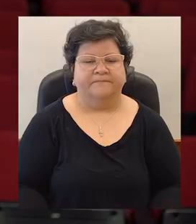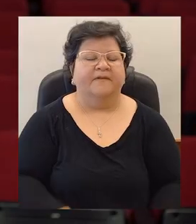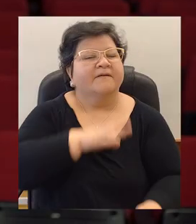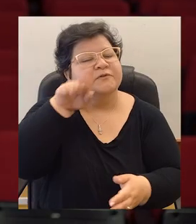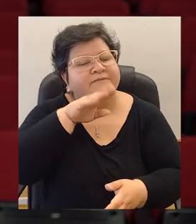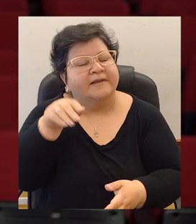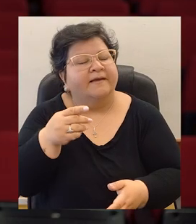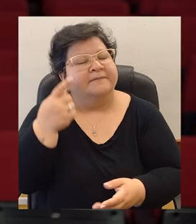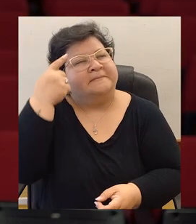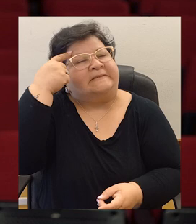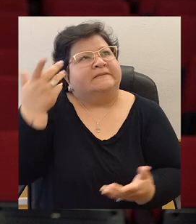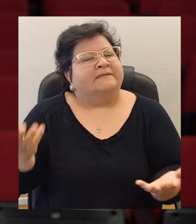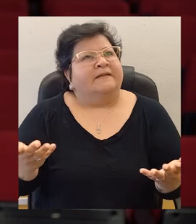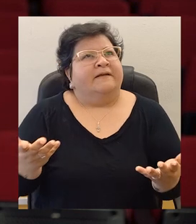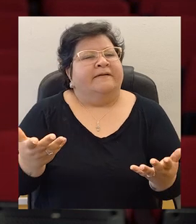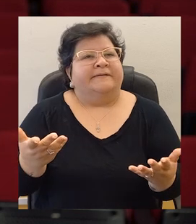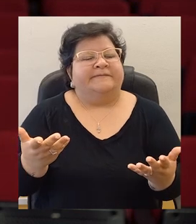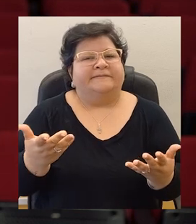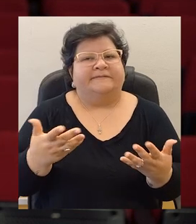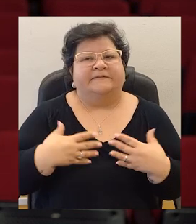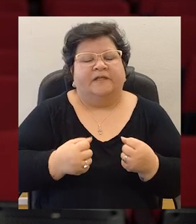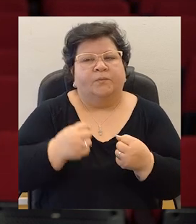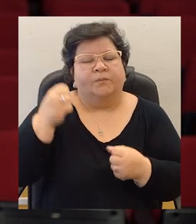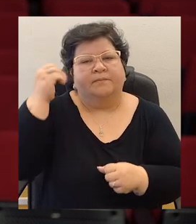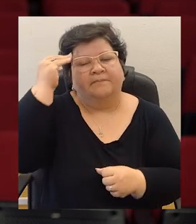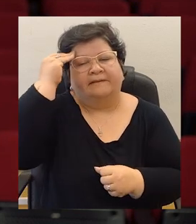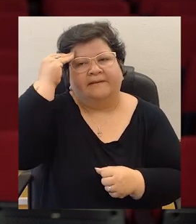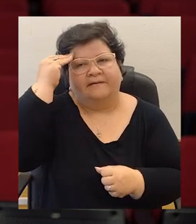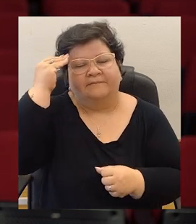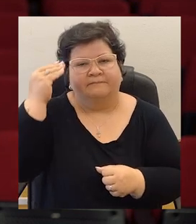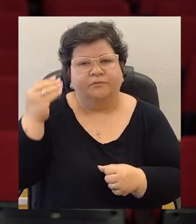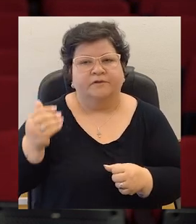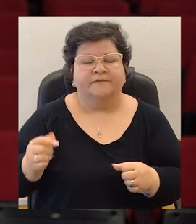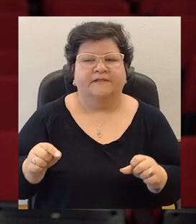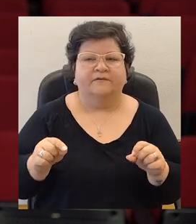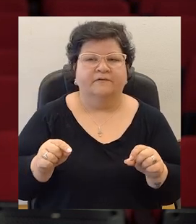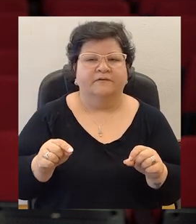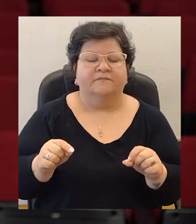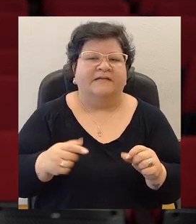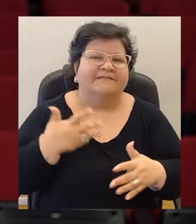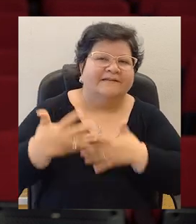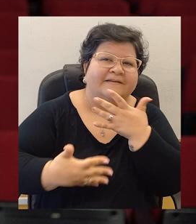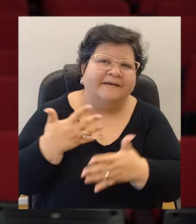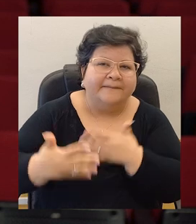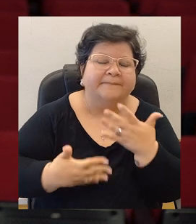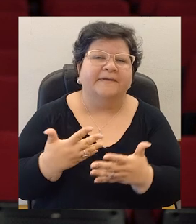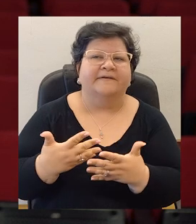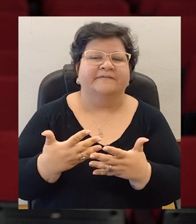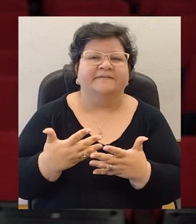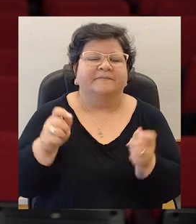vamos a empezar por pensar en la salud mental como una cuestión dinámica como algo que va se va